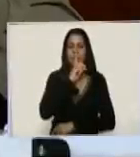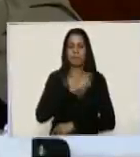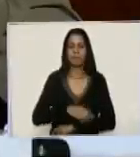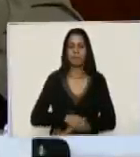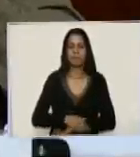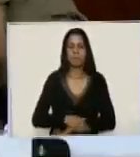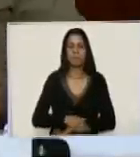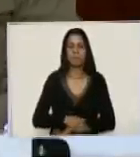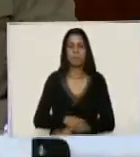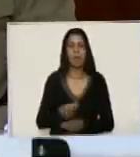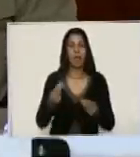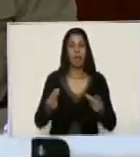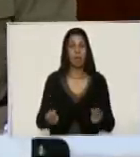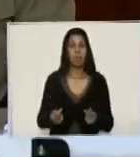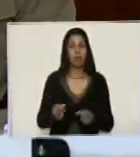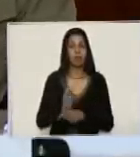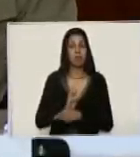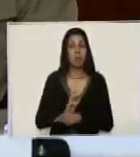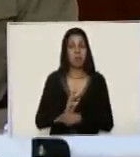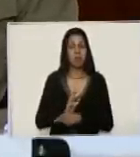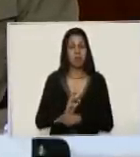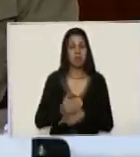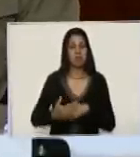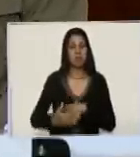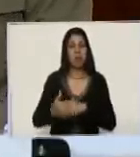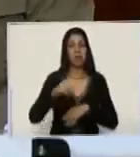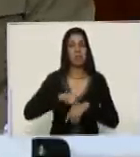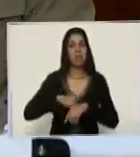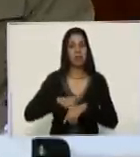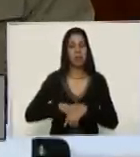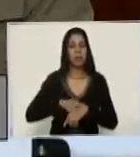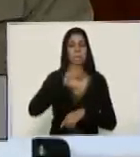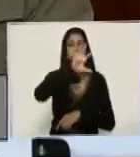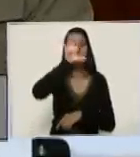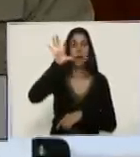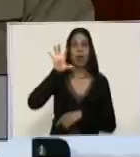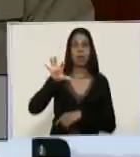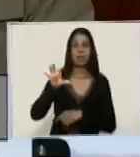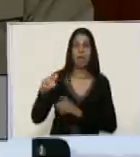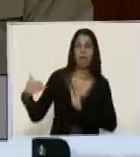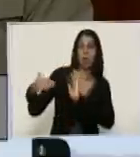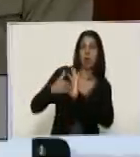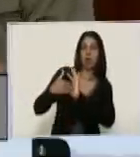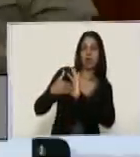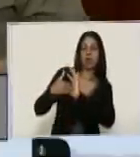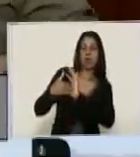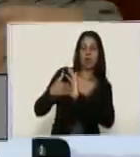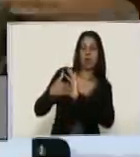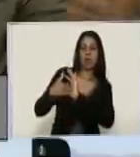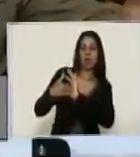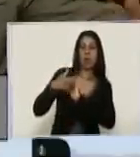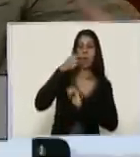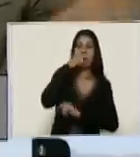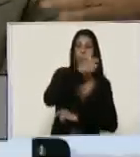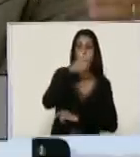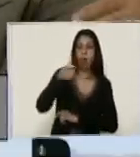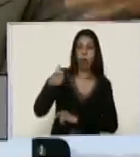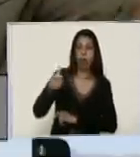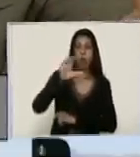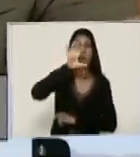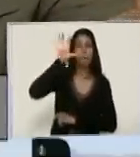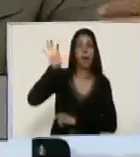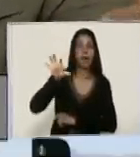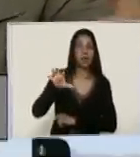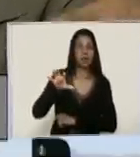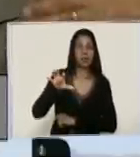Dentro de poco esos países que hoy nos atacan, esos pueblos van a tener, ellos van a tener que